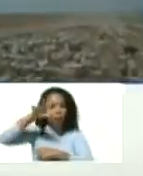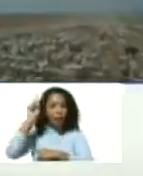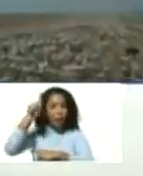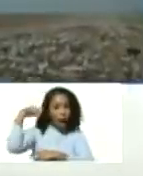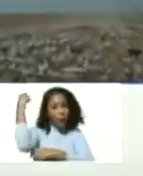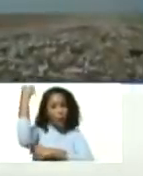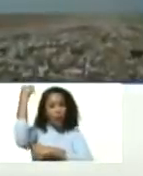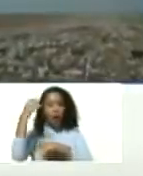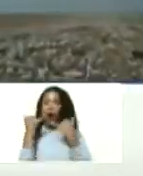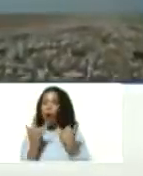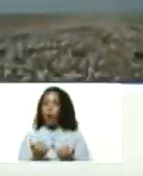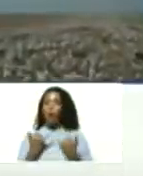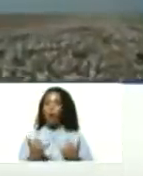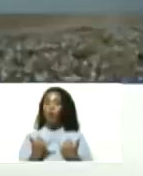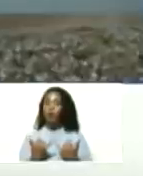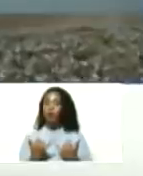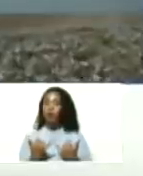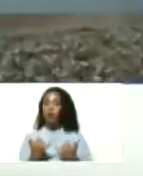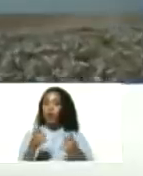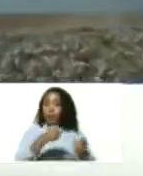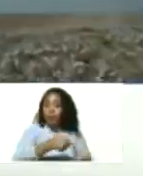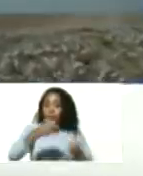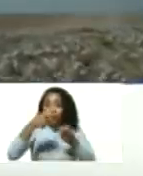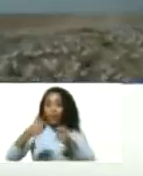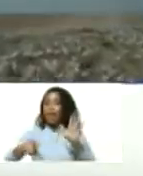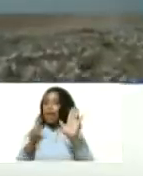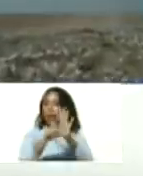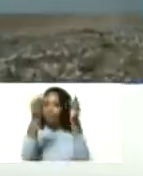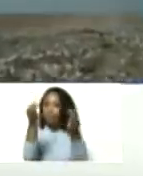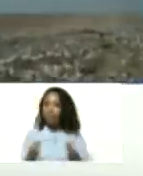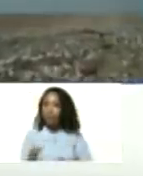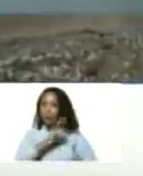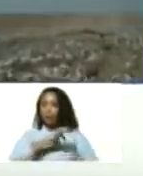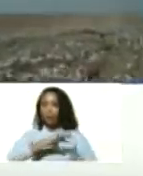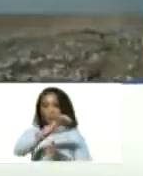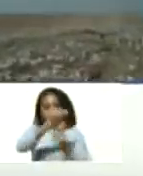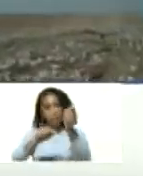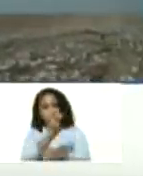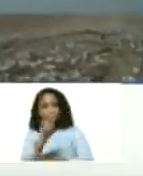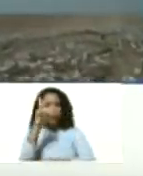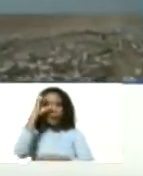ahora exportaciones legales en señora vicepresidenta